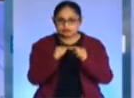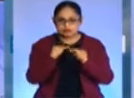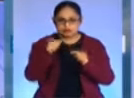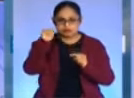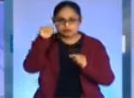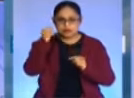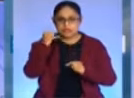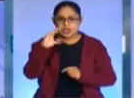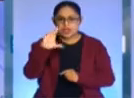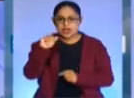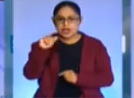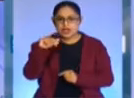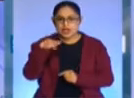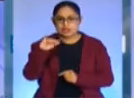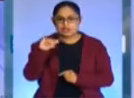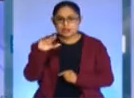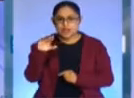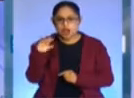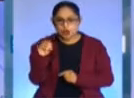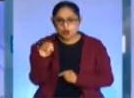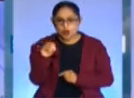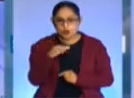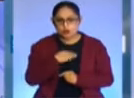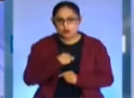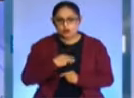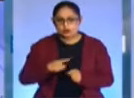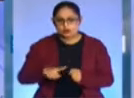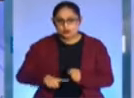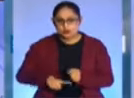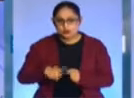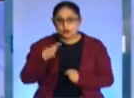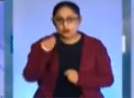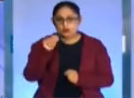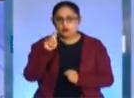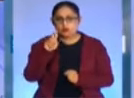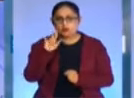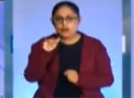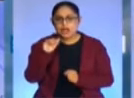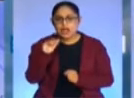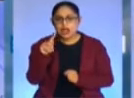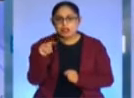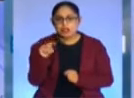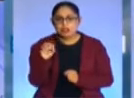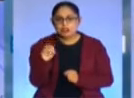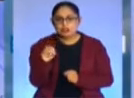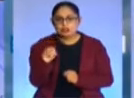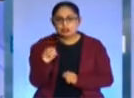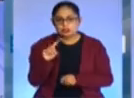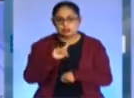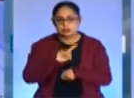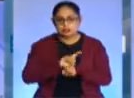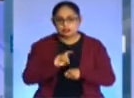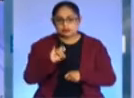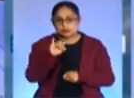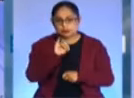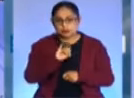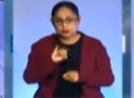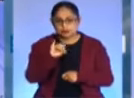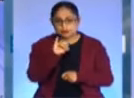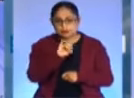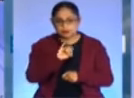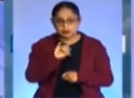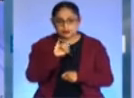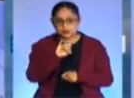también CanSino en el municipio de Turicato. Le comento que el día jueves en la